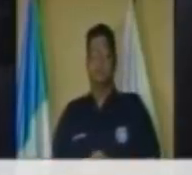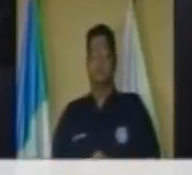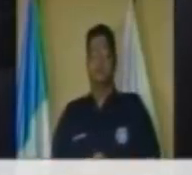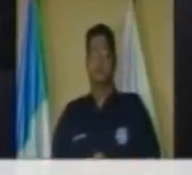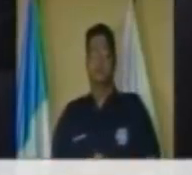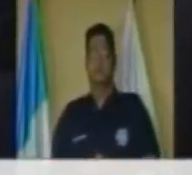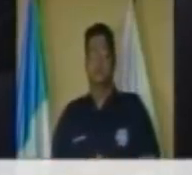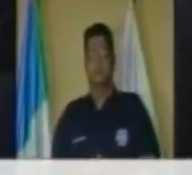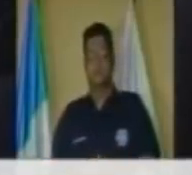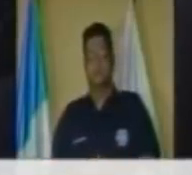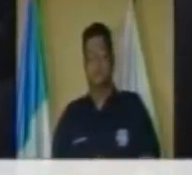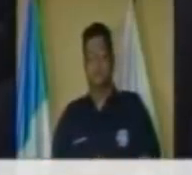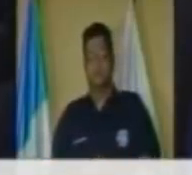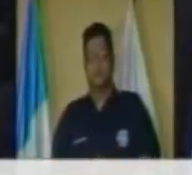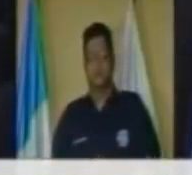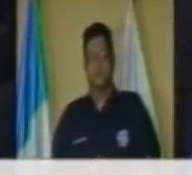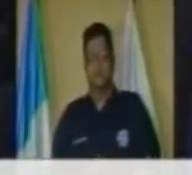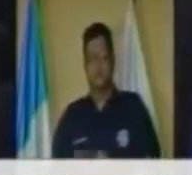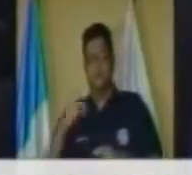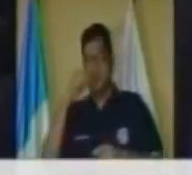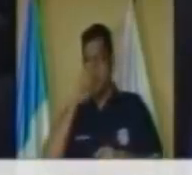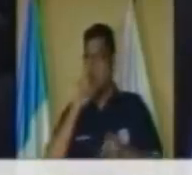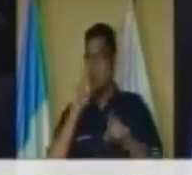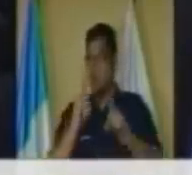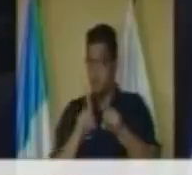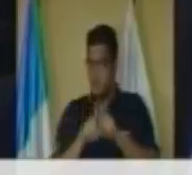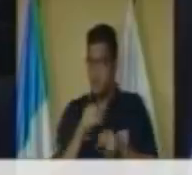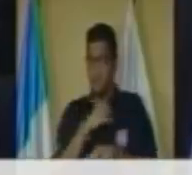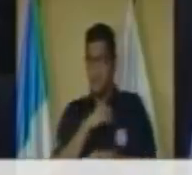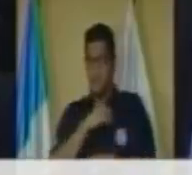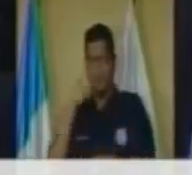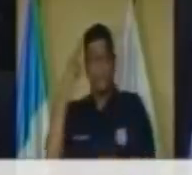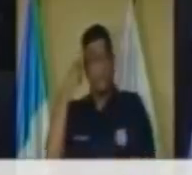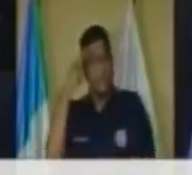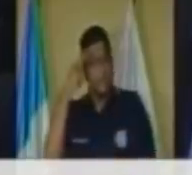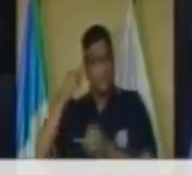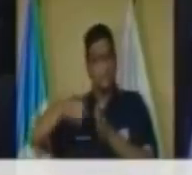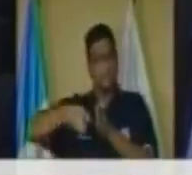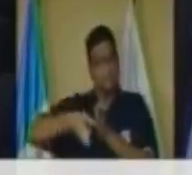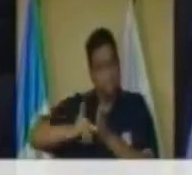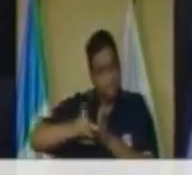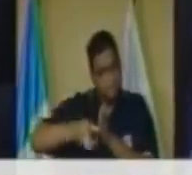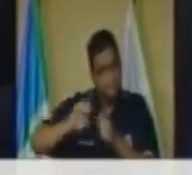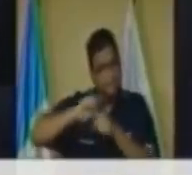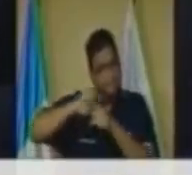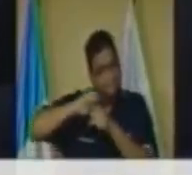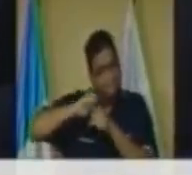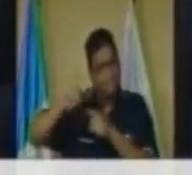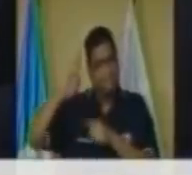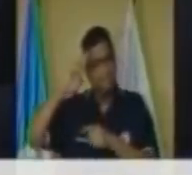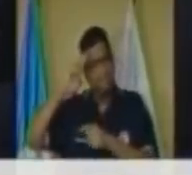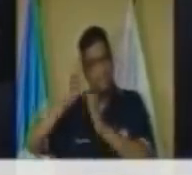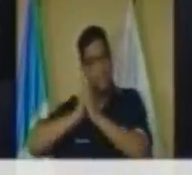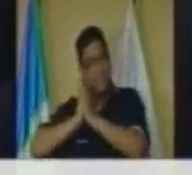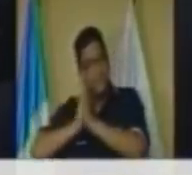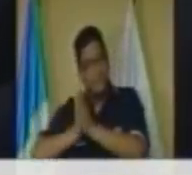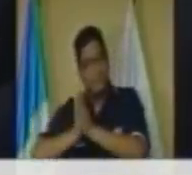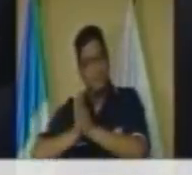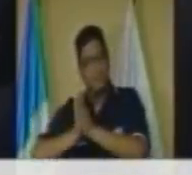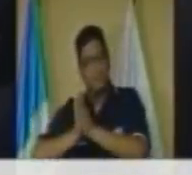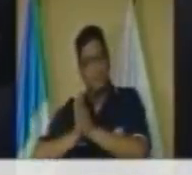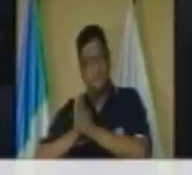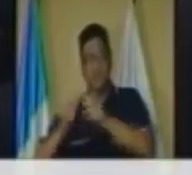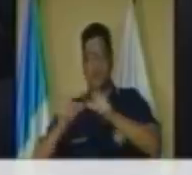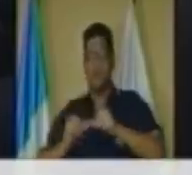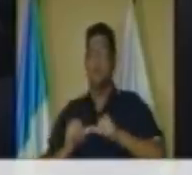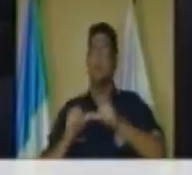Así que también quiero recalcar al pueblo de Guatemala que por favor continuemos con las simples, porque son